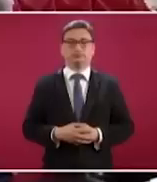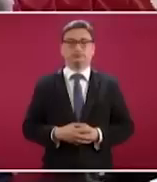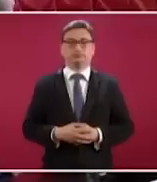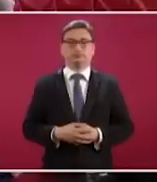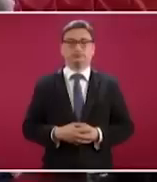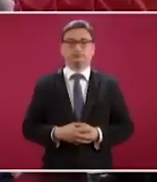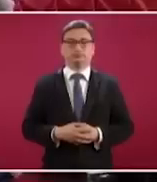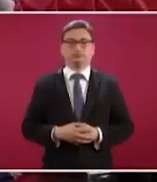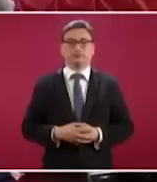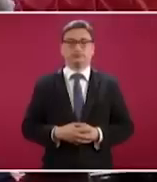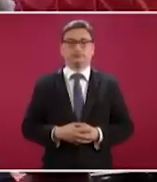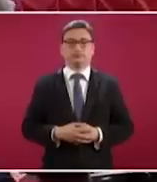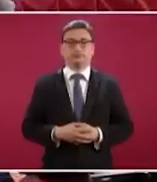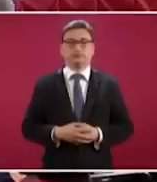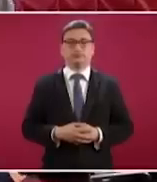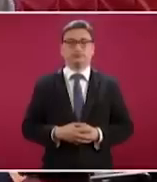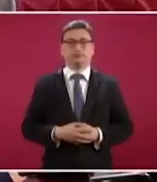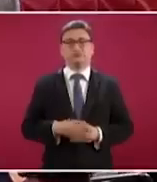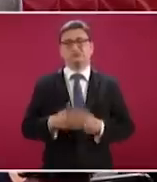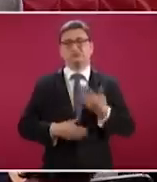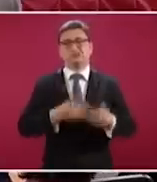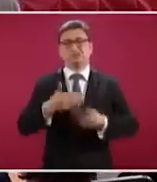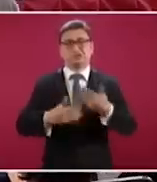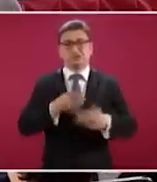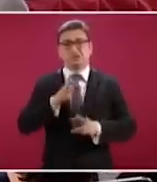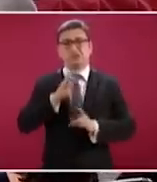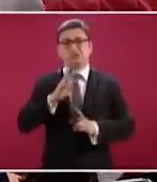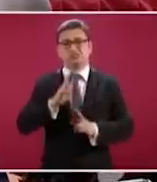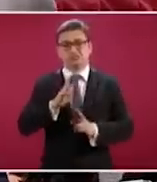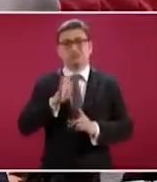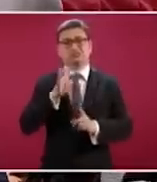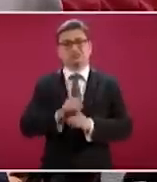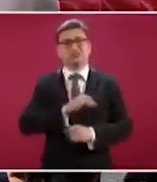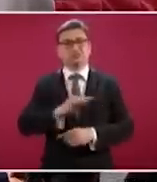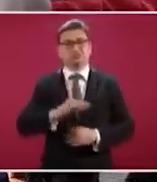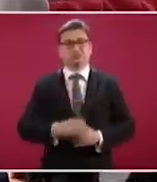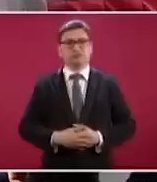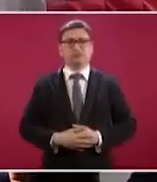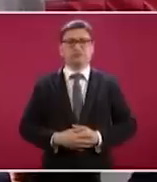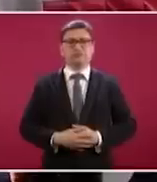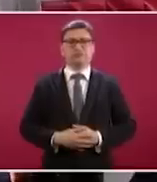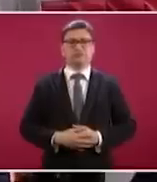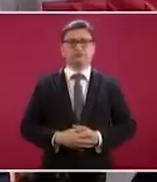buenos resultados, o sea, tienen buenos efectos.